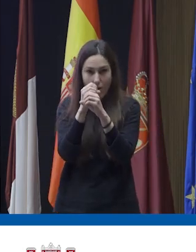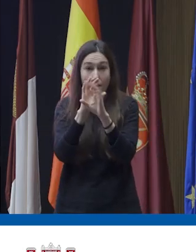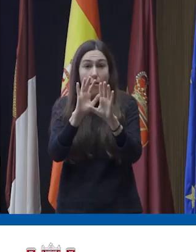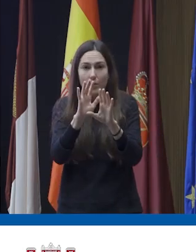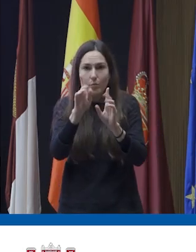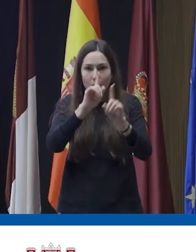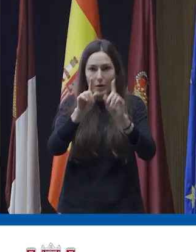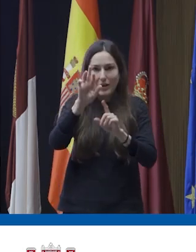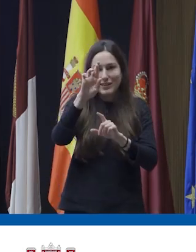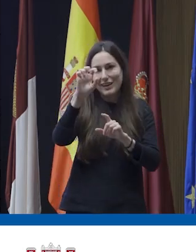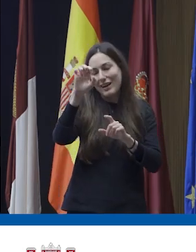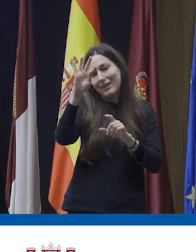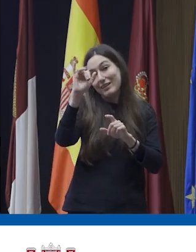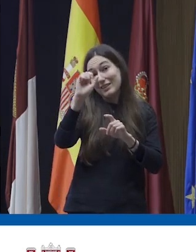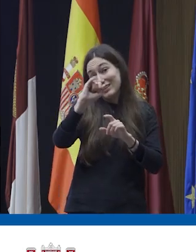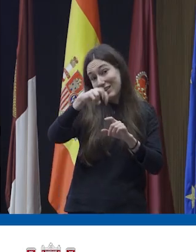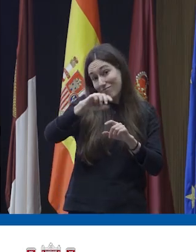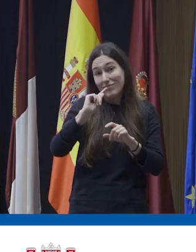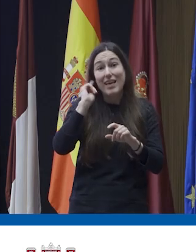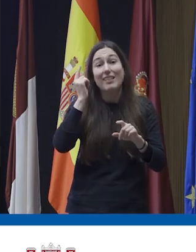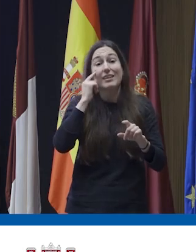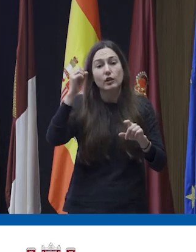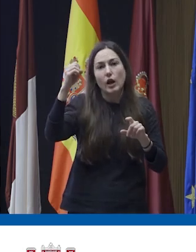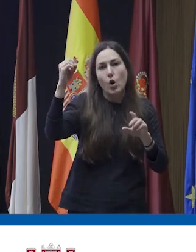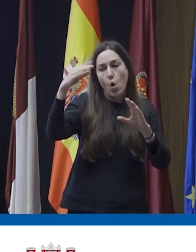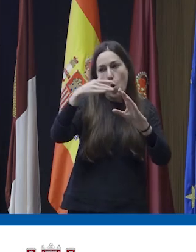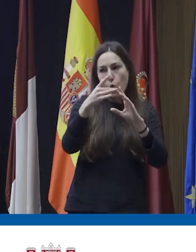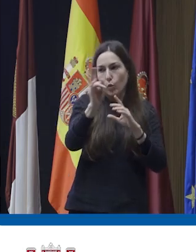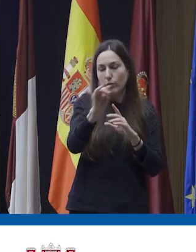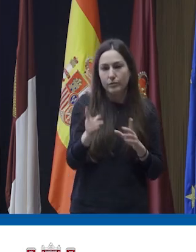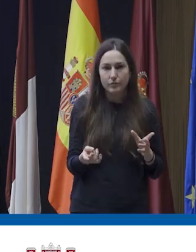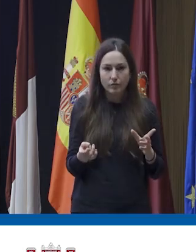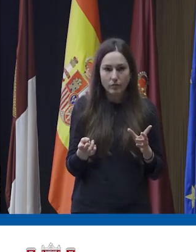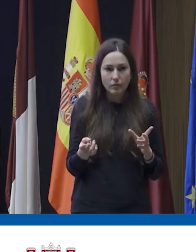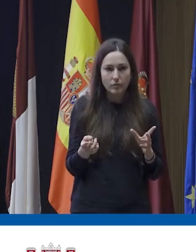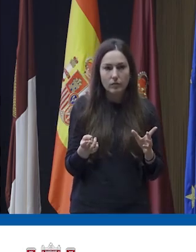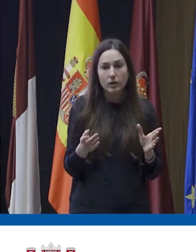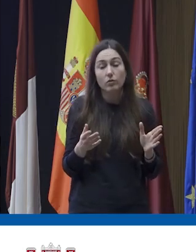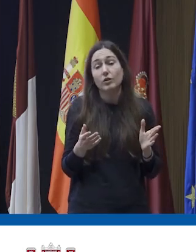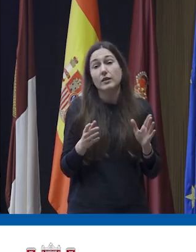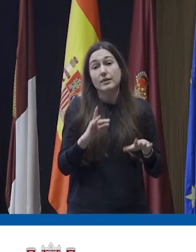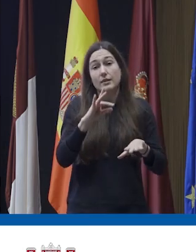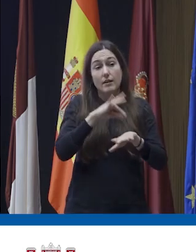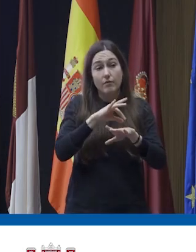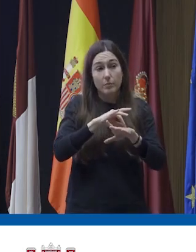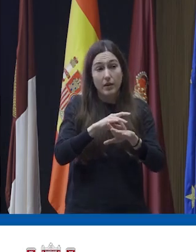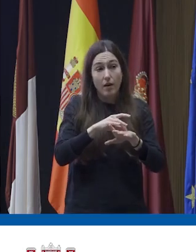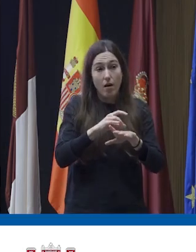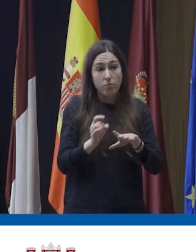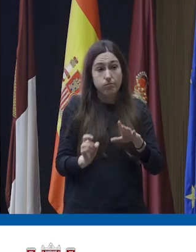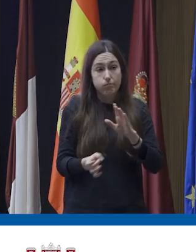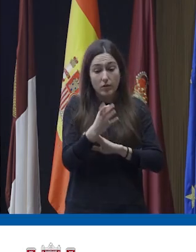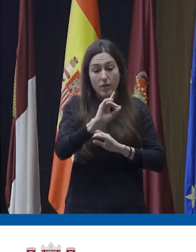bien la luz. Entonces, si se produce posteriormente, pues la patología pues al final va a hacer que la visión del paciente